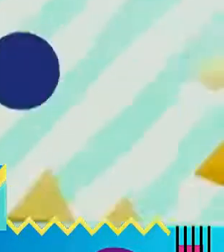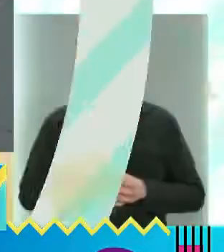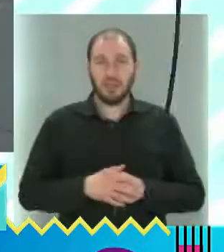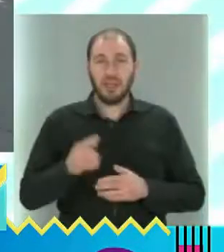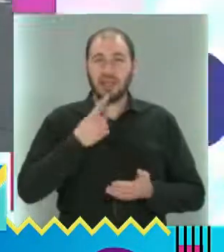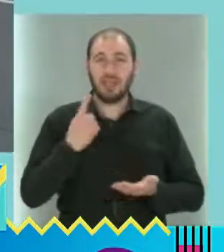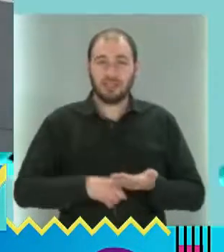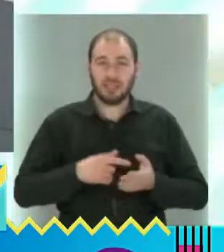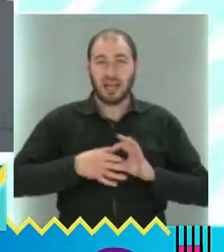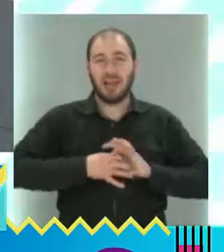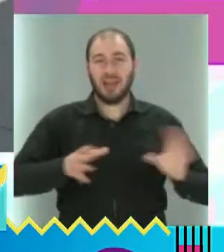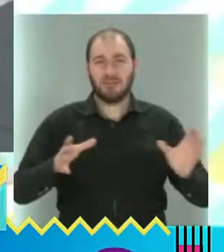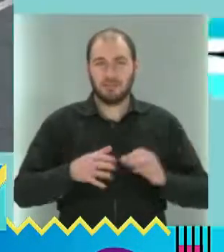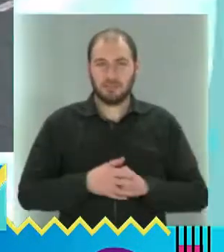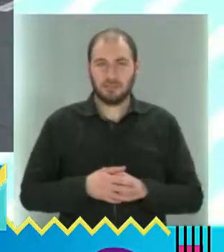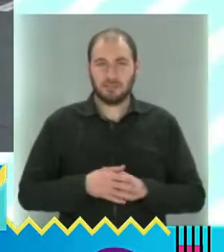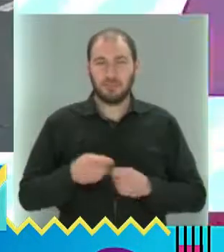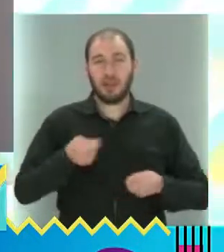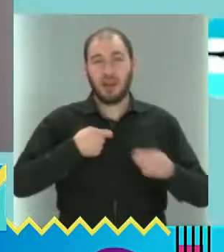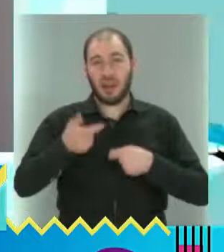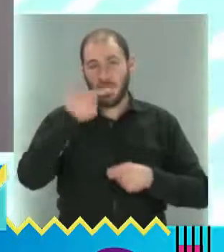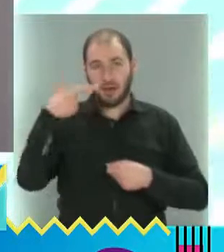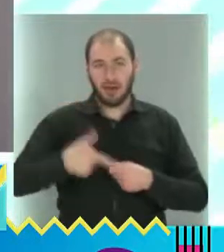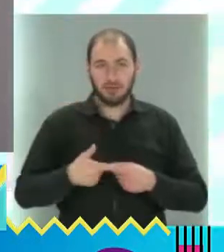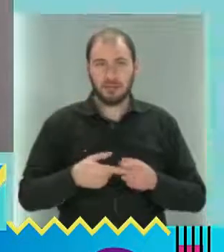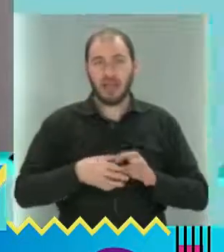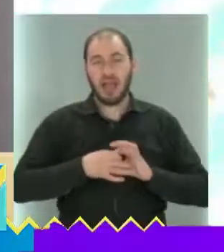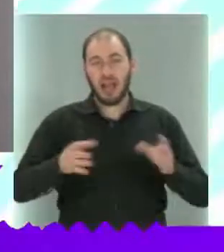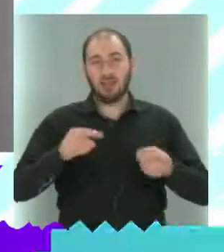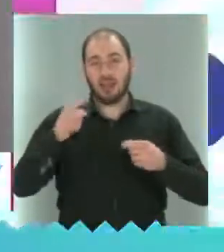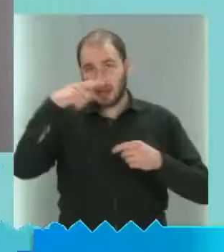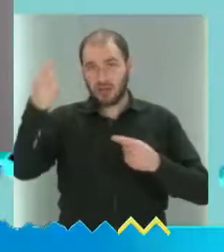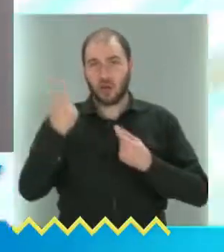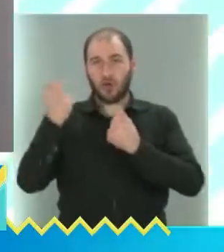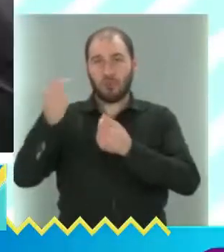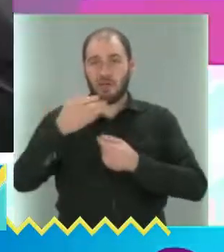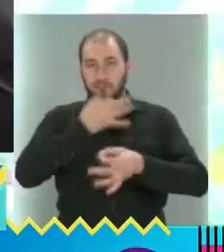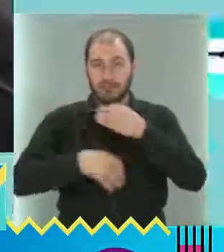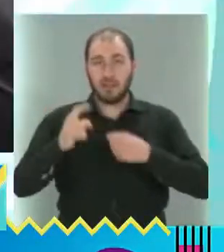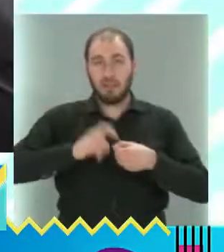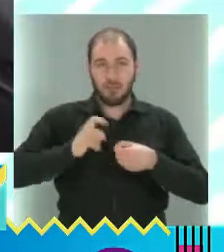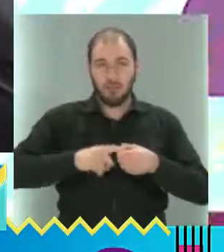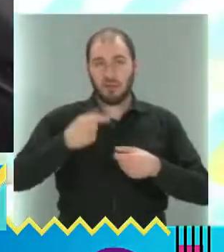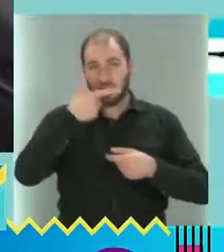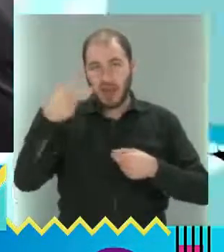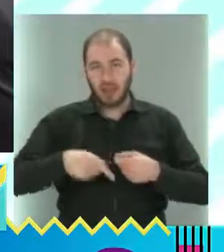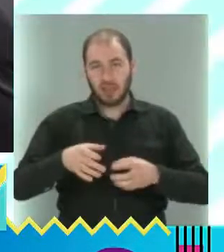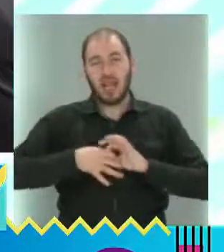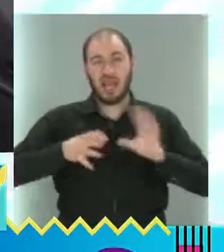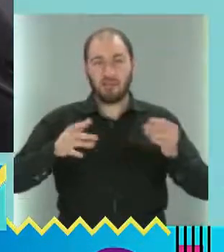Tomar la decisión de liberar el mercado de combustibles, liberar la importación y la exportación de petróleo y combustible, me